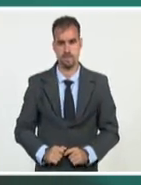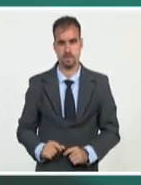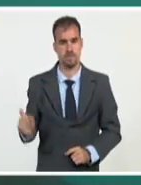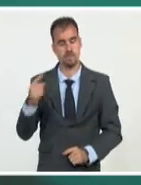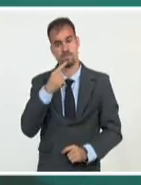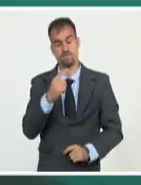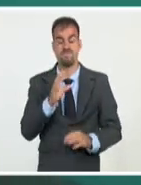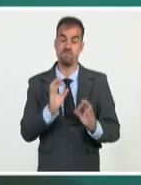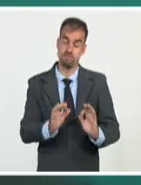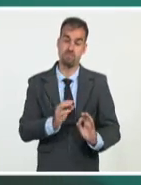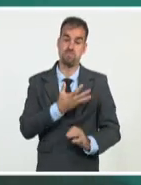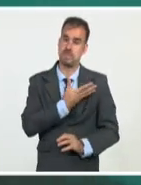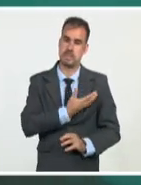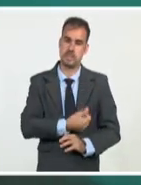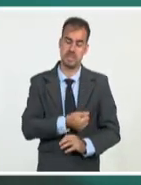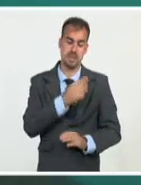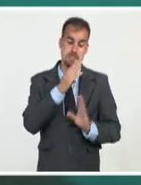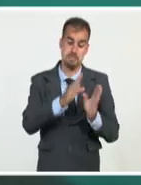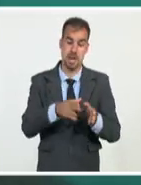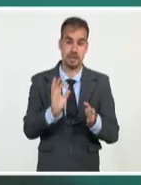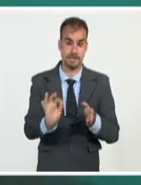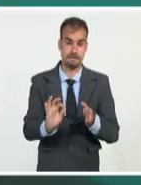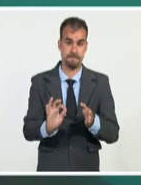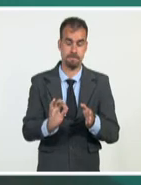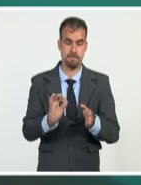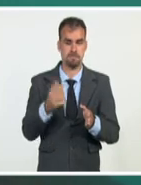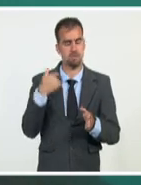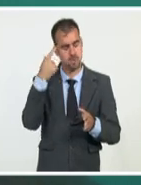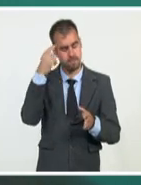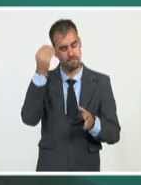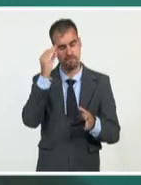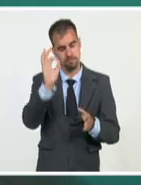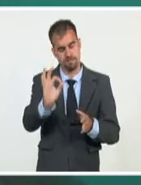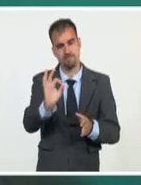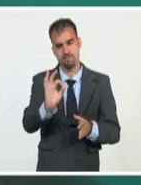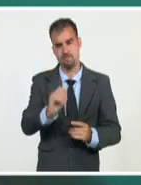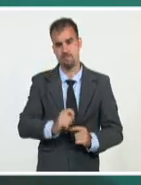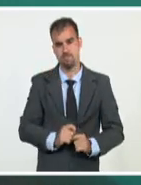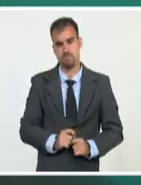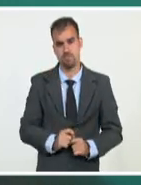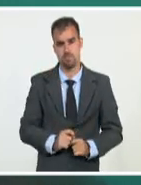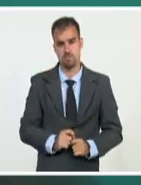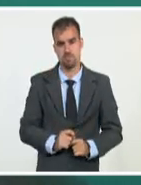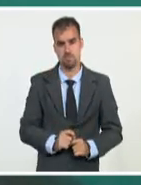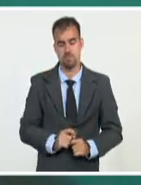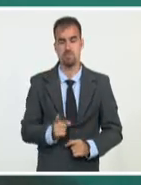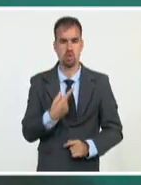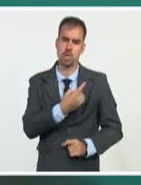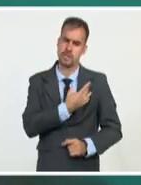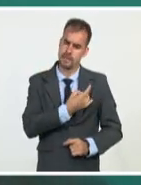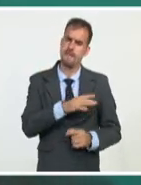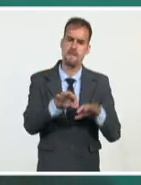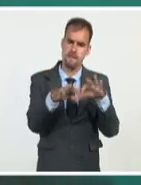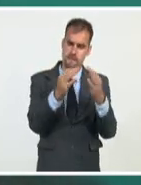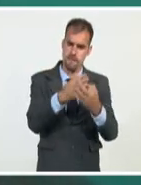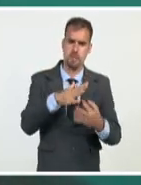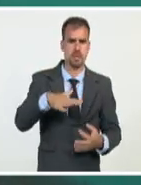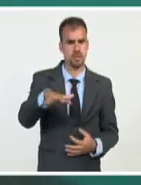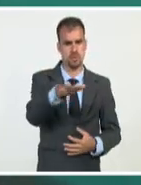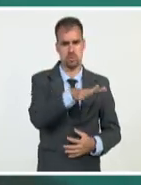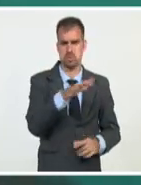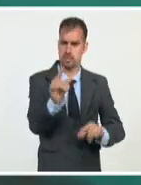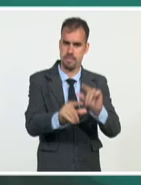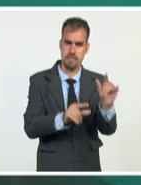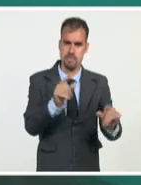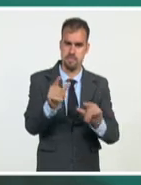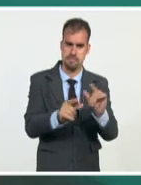béisbol y pienso que sí, que es más sentido pésame a sus familiares, a sus amigos